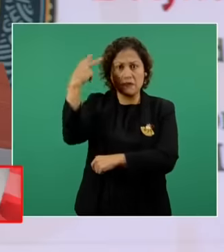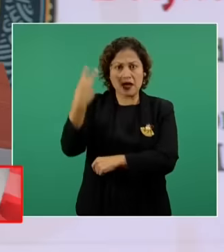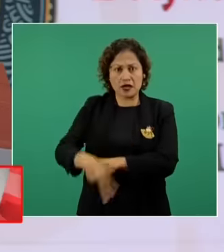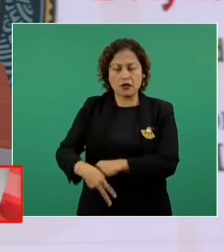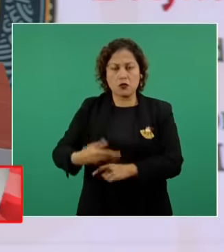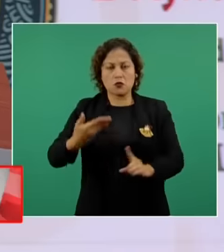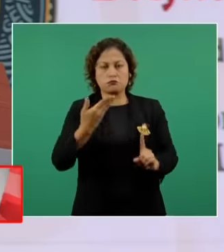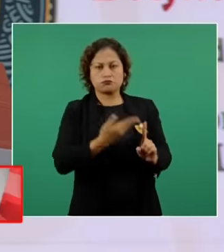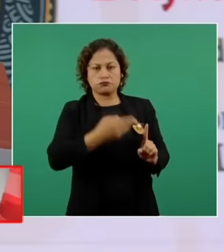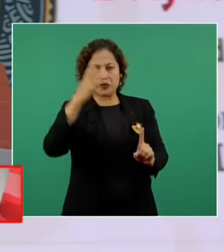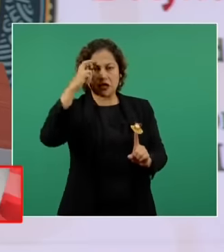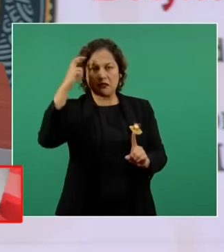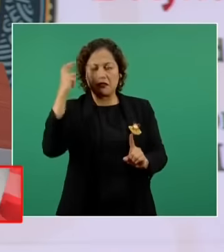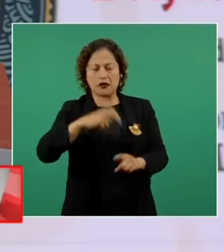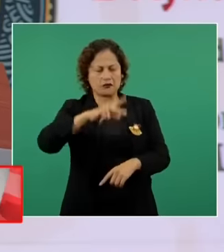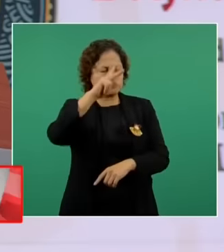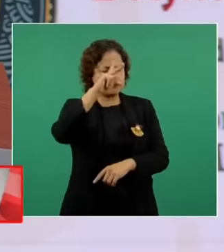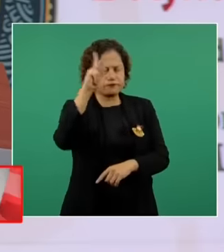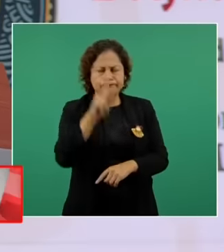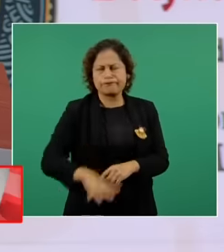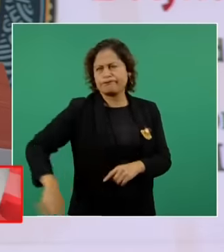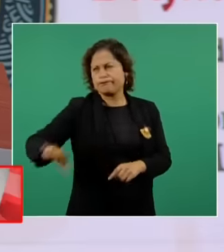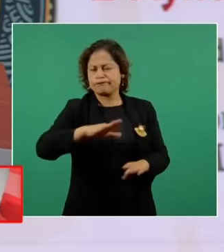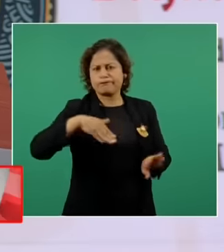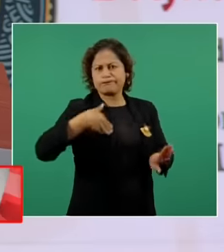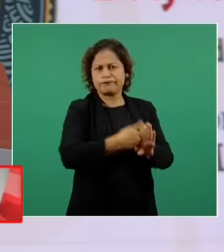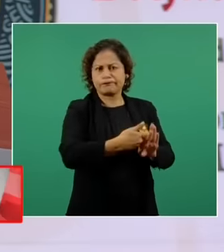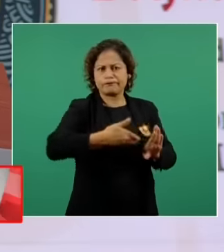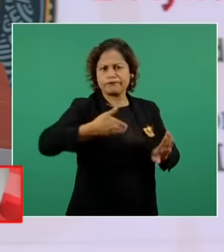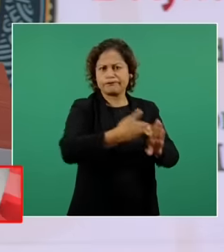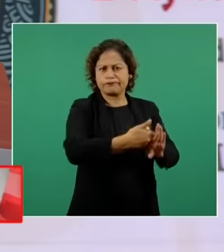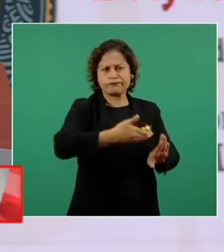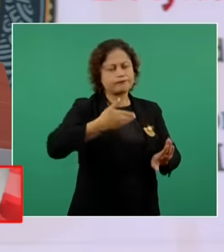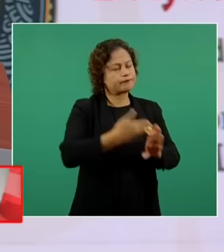insultos que el cura Hidalgo.